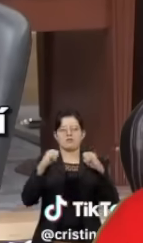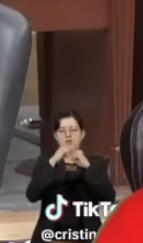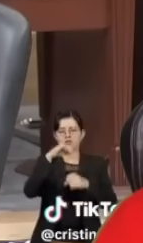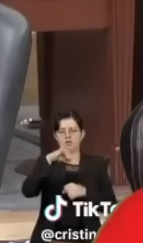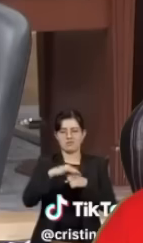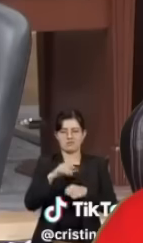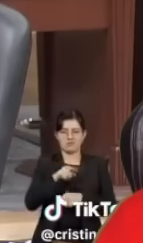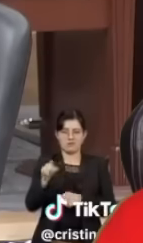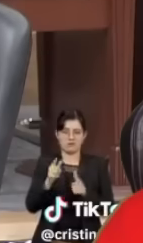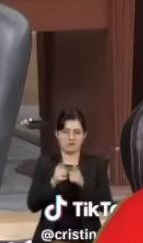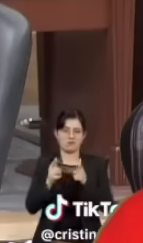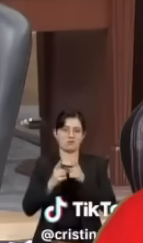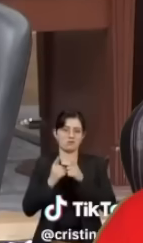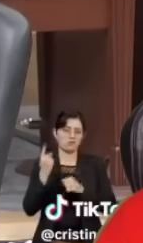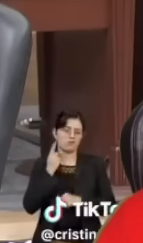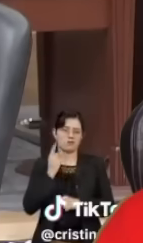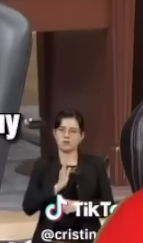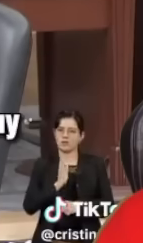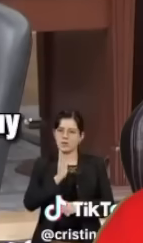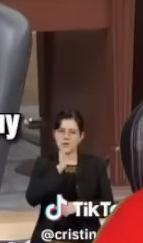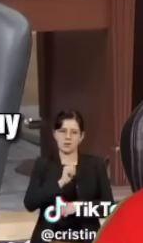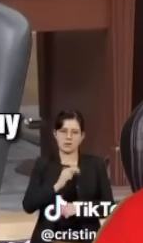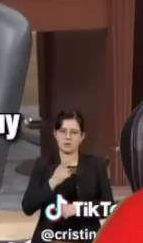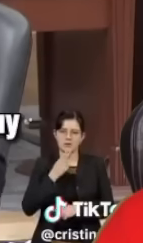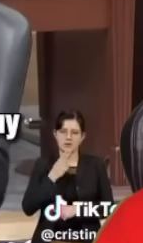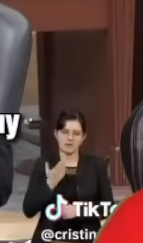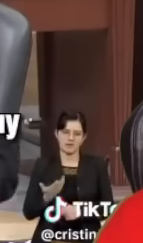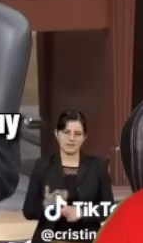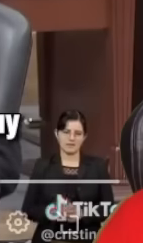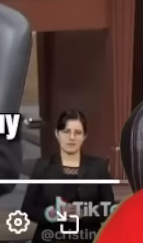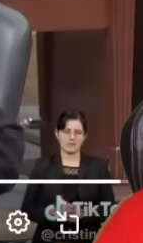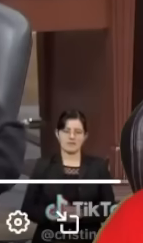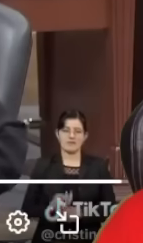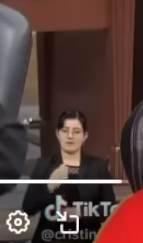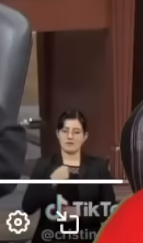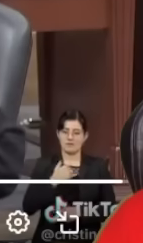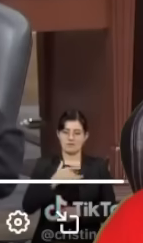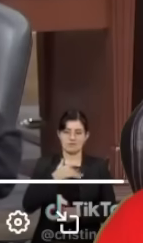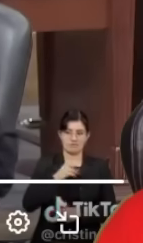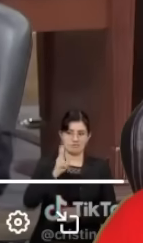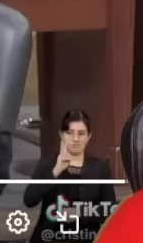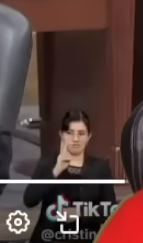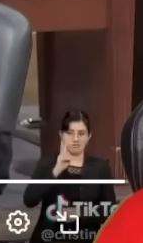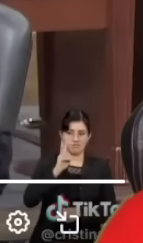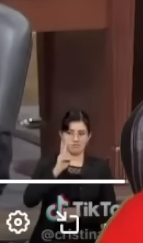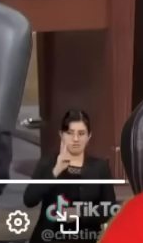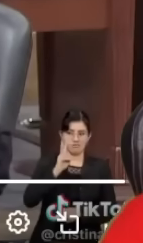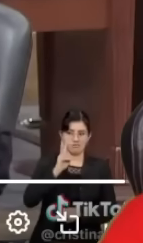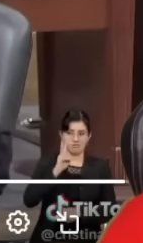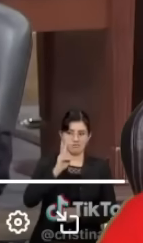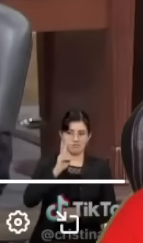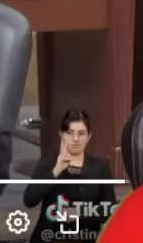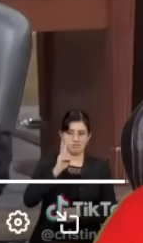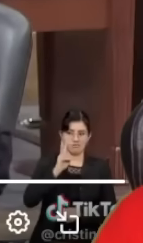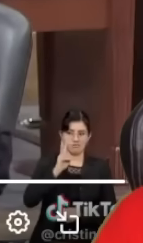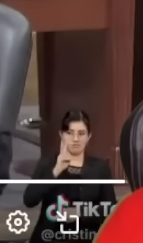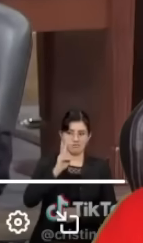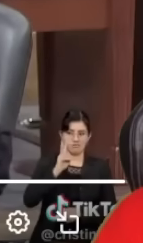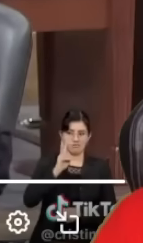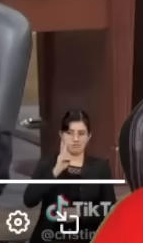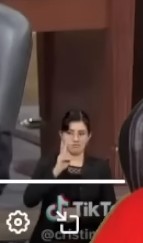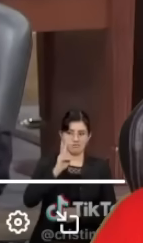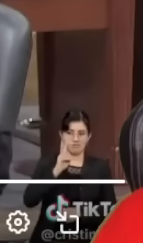políticos o de una coalición y pues me parece un hecho muy grave Muchas gracias pres cómo lo